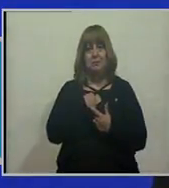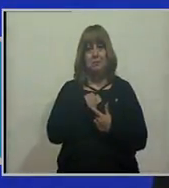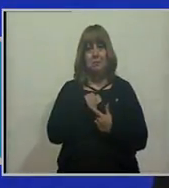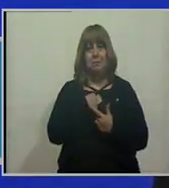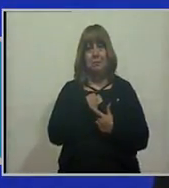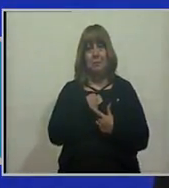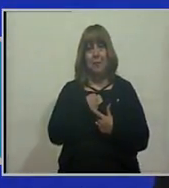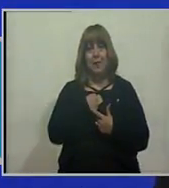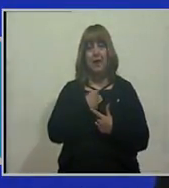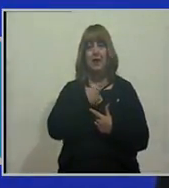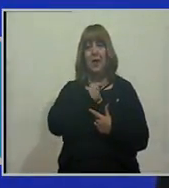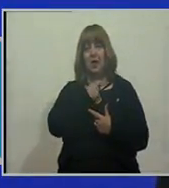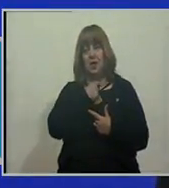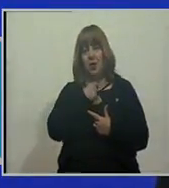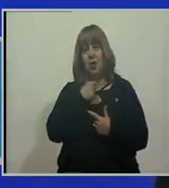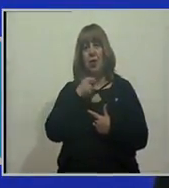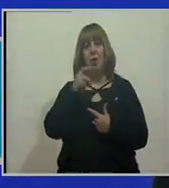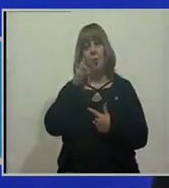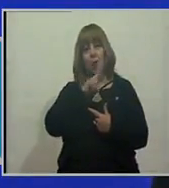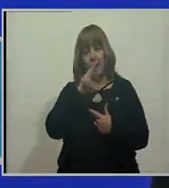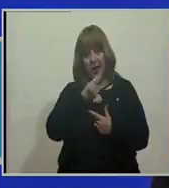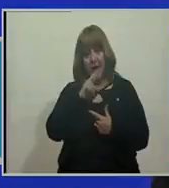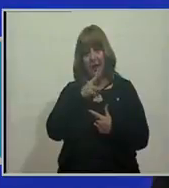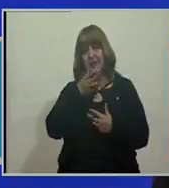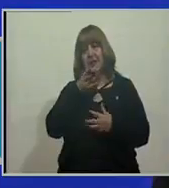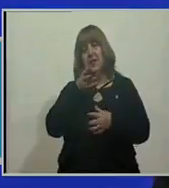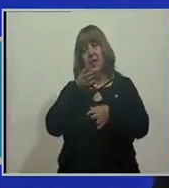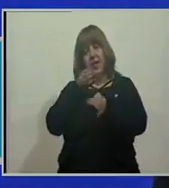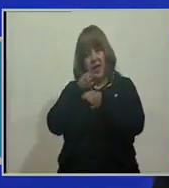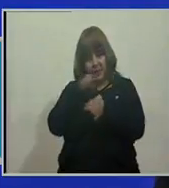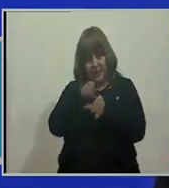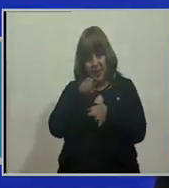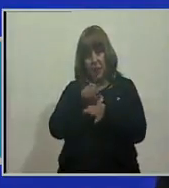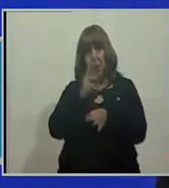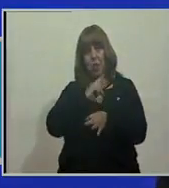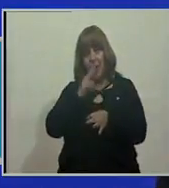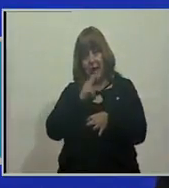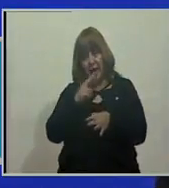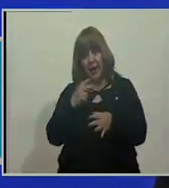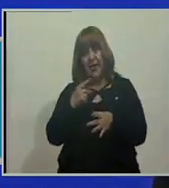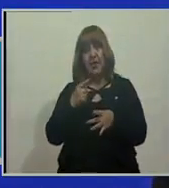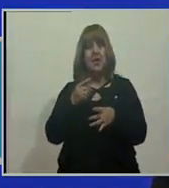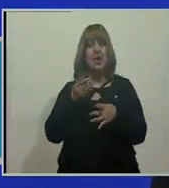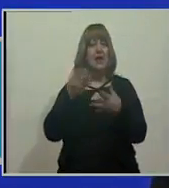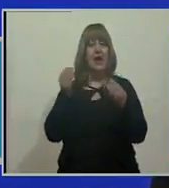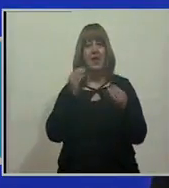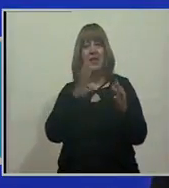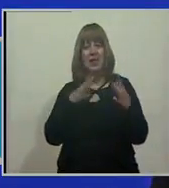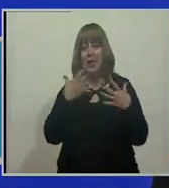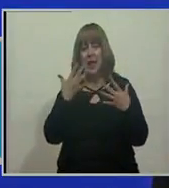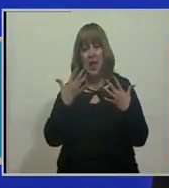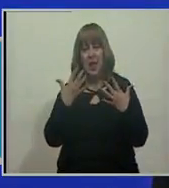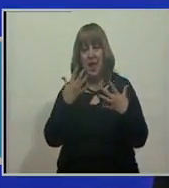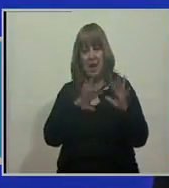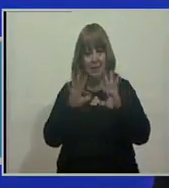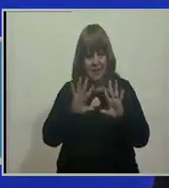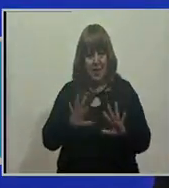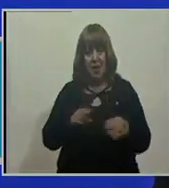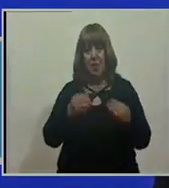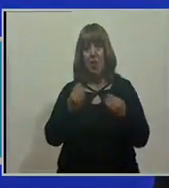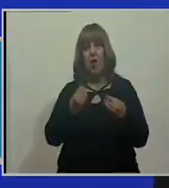de empoderar mujeres, uh-huh, y de que las mujeres sepamos que podemos hacer, que podemos coordinar nuestra vida,